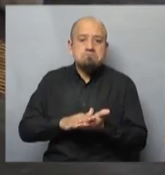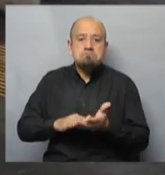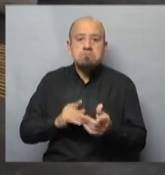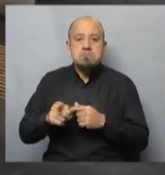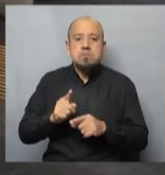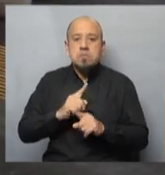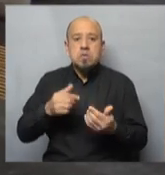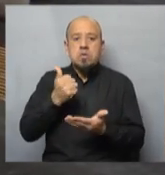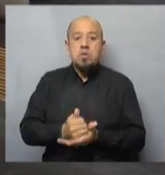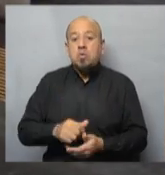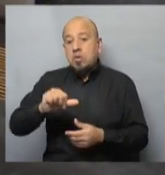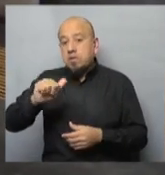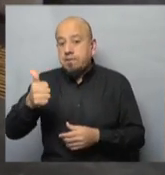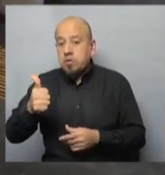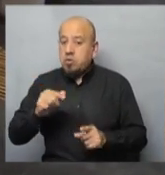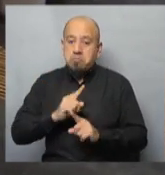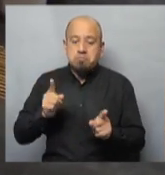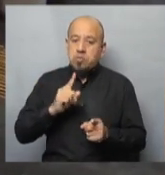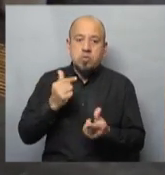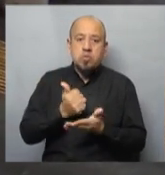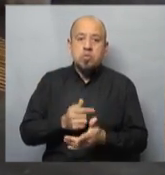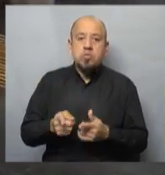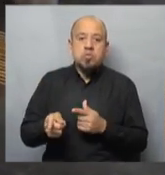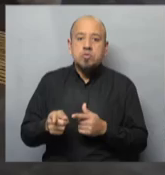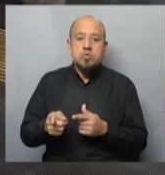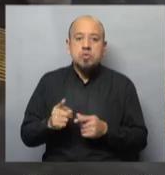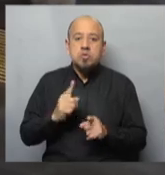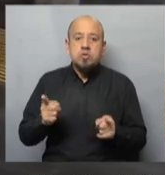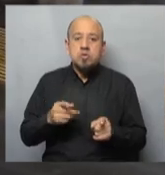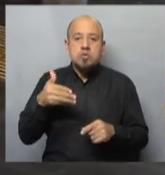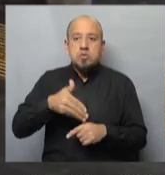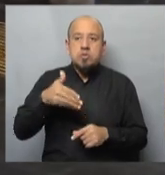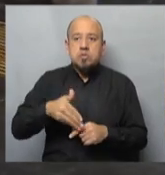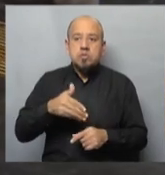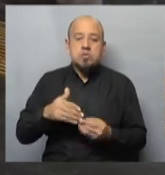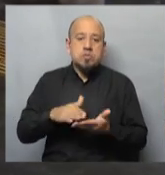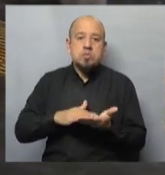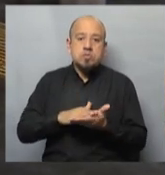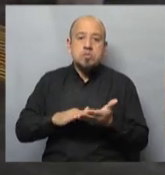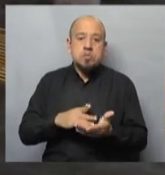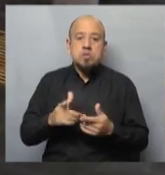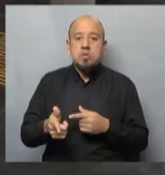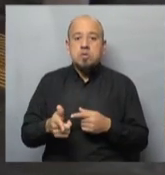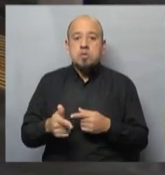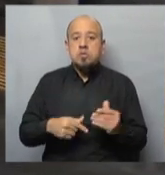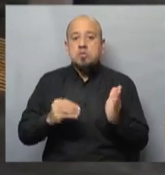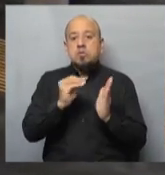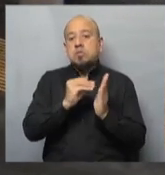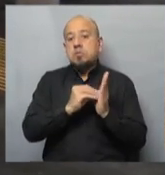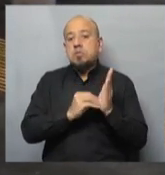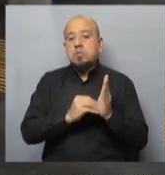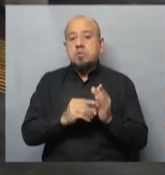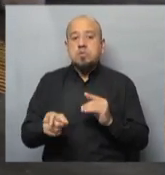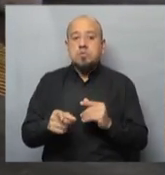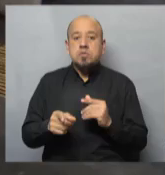el clasificatorio. Y la otra también no participó en el clasificatorio y tiene menos ranking de elo. Es decir, tiene